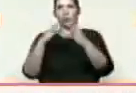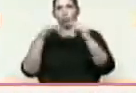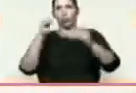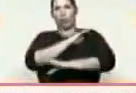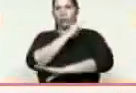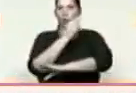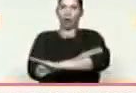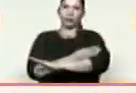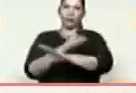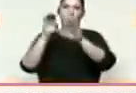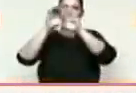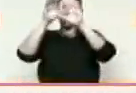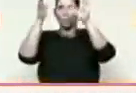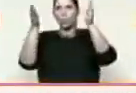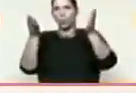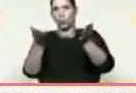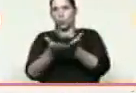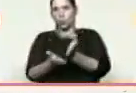del mundo.